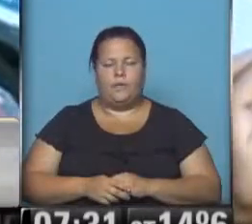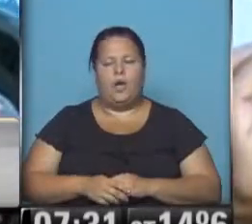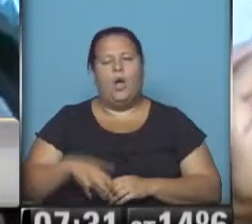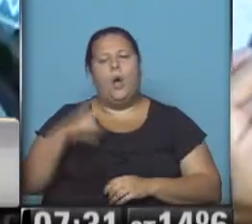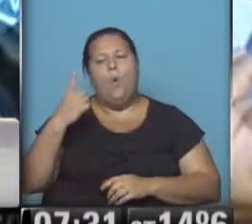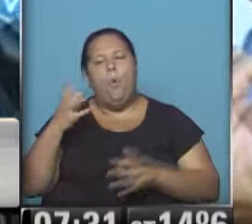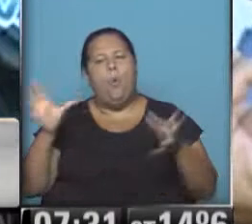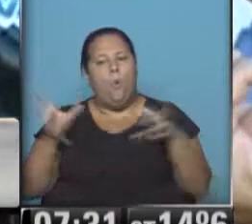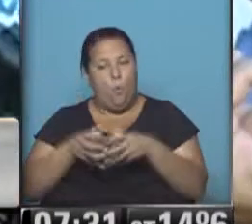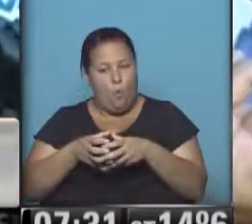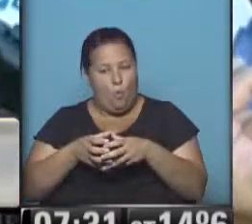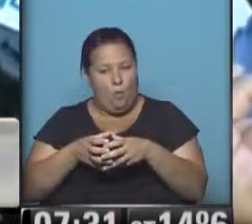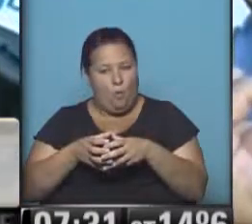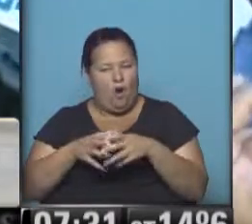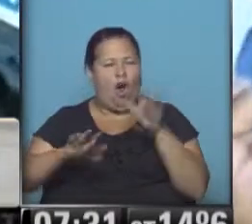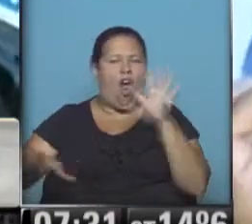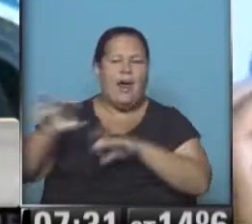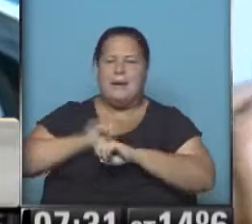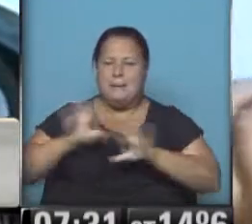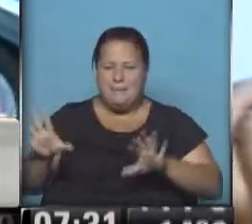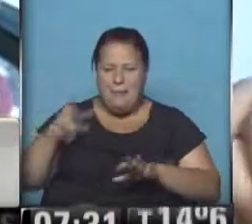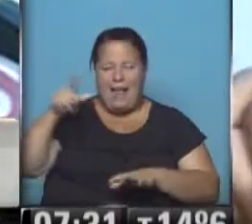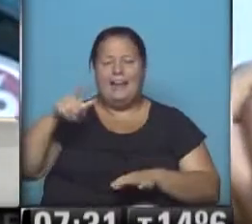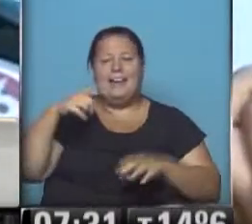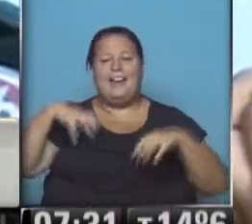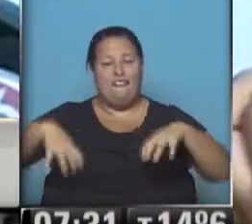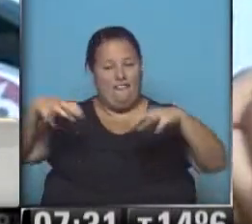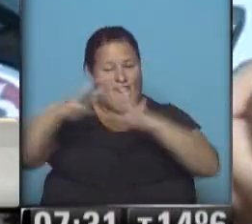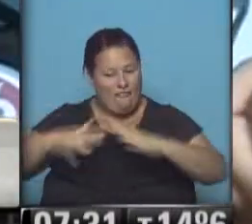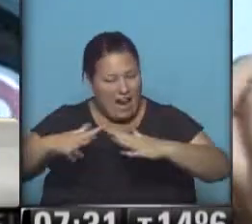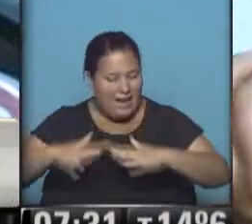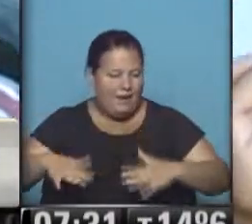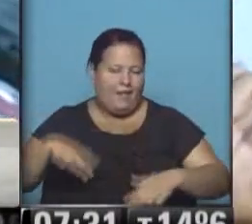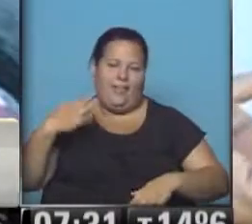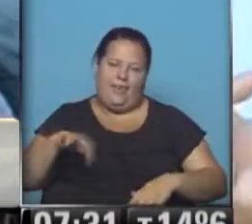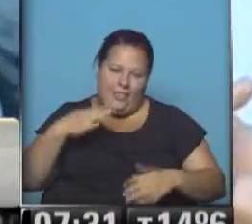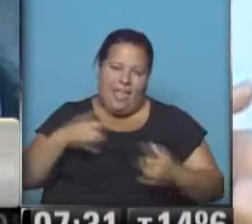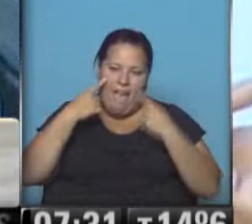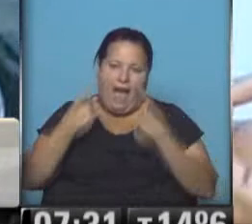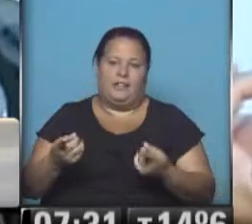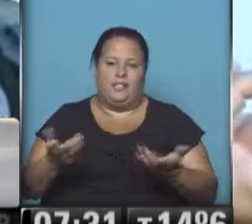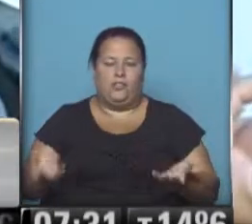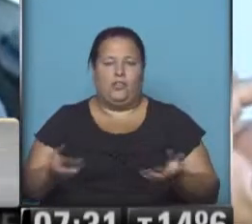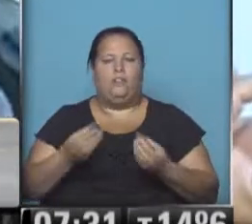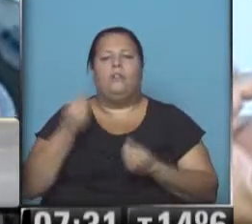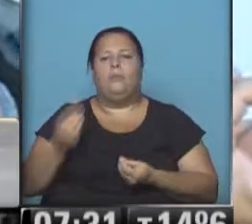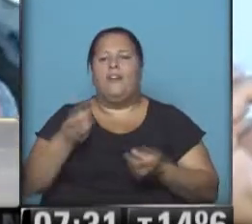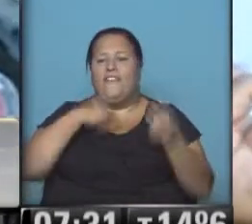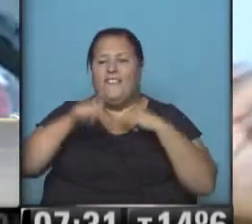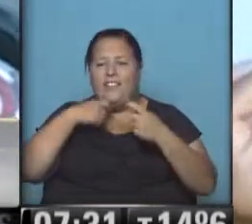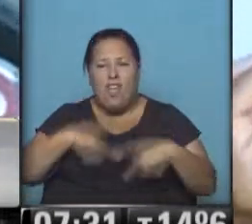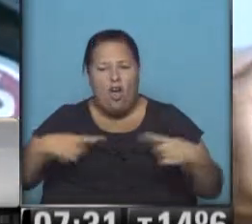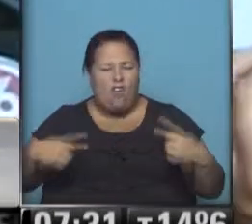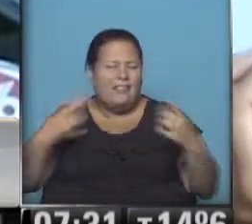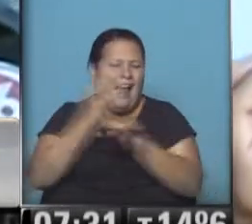Una organización de una desorganización como la que es La Salada alguna vez tiene que prestarle atención, porque hay venta de productos